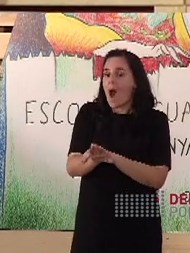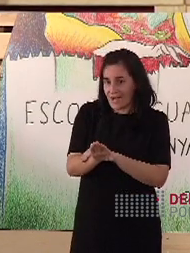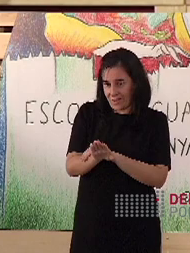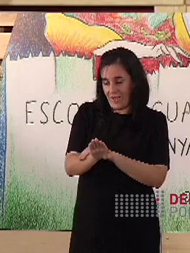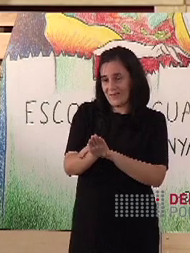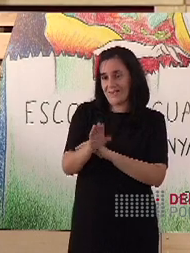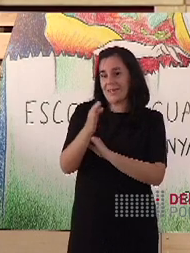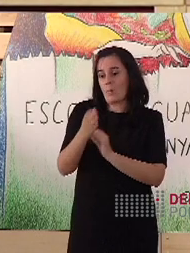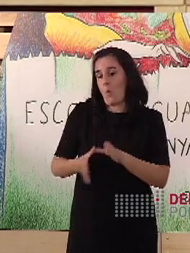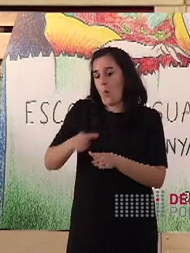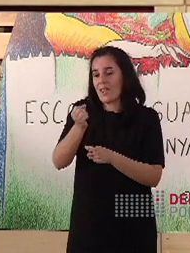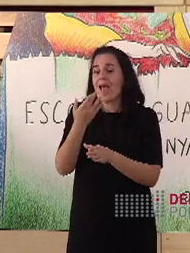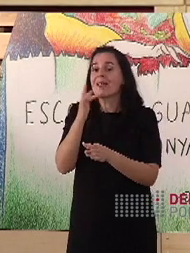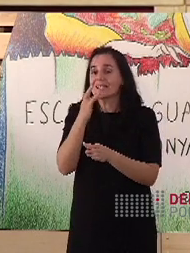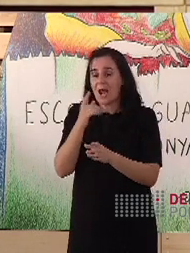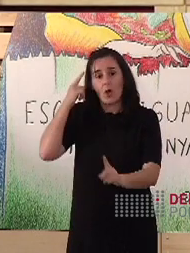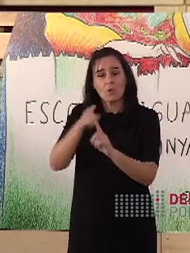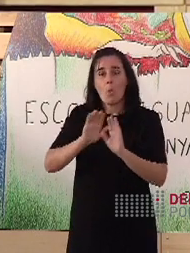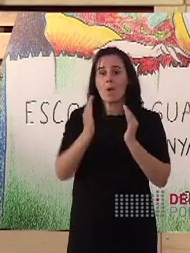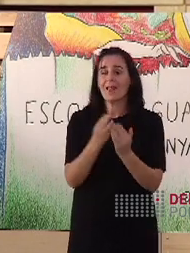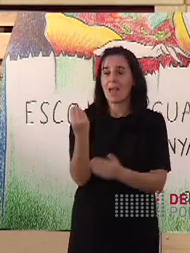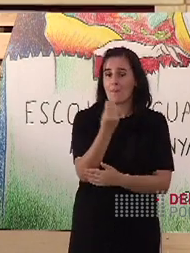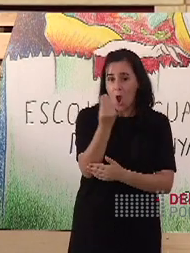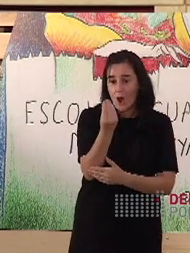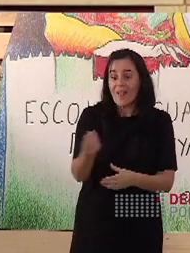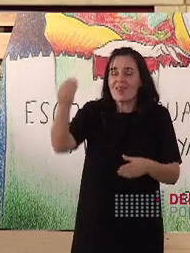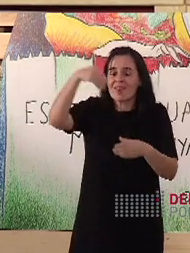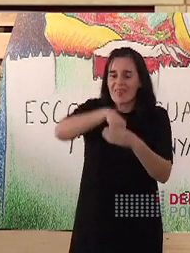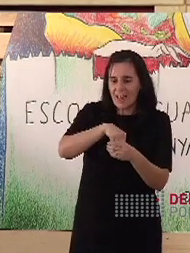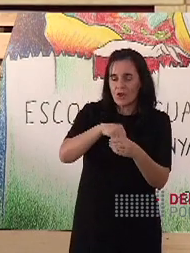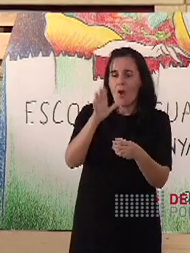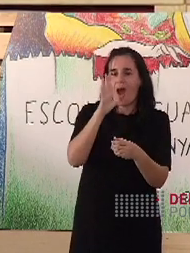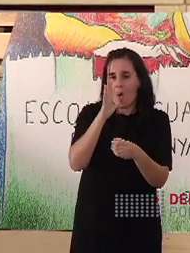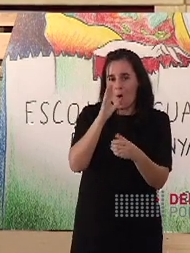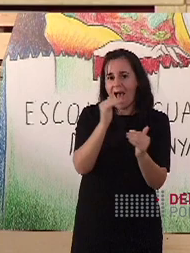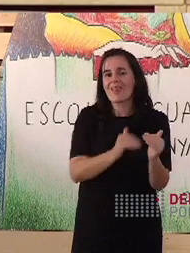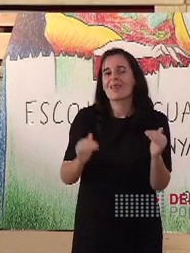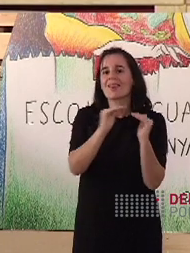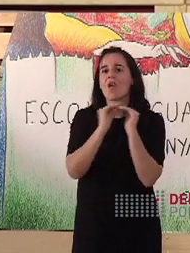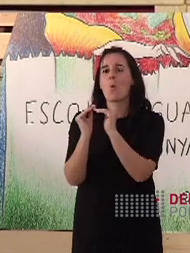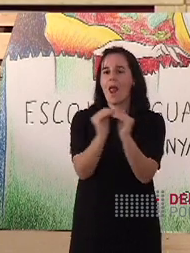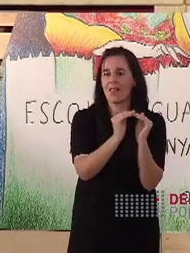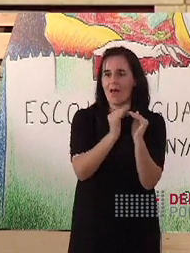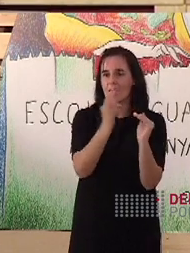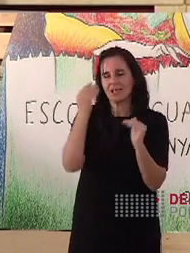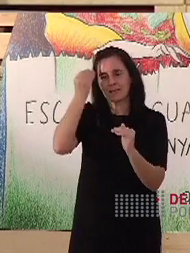cheo de auga, de igualdade e co optimismo de que imos cambiar o